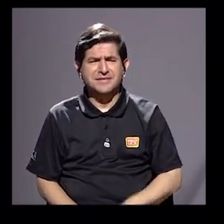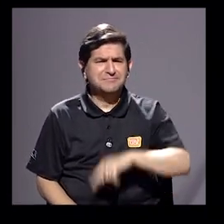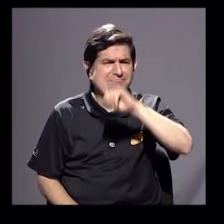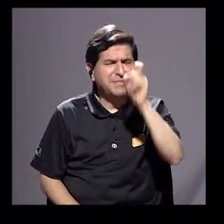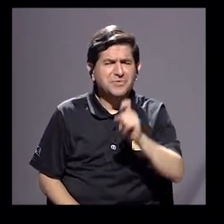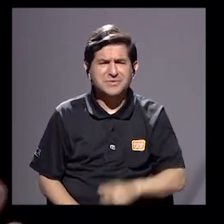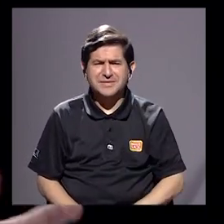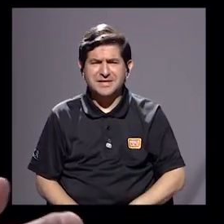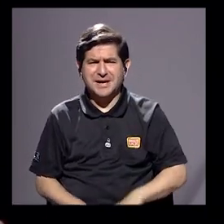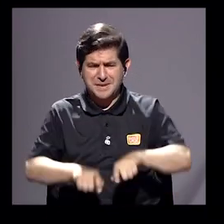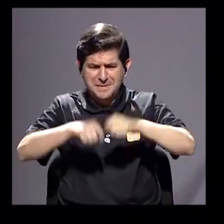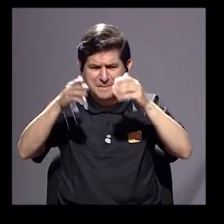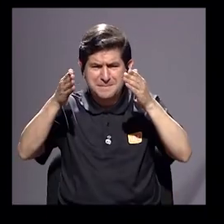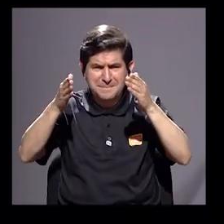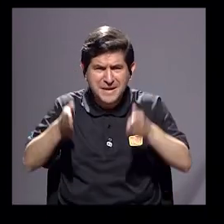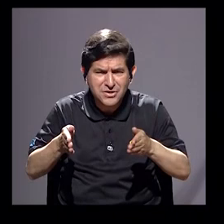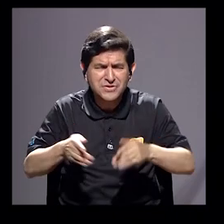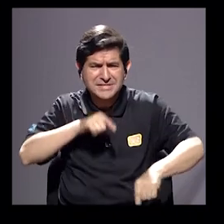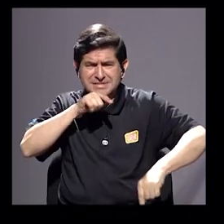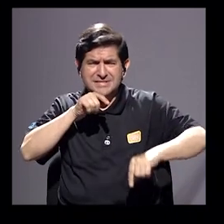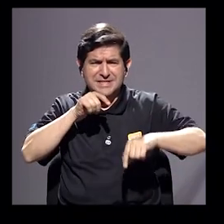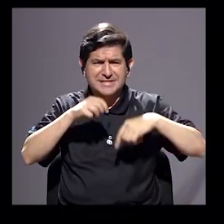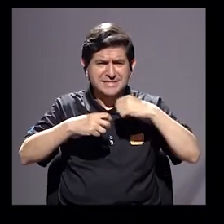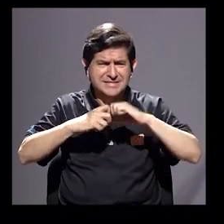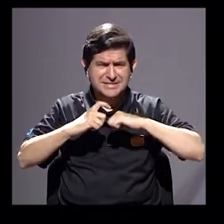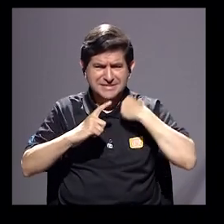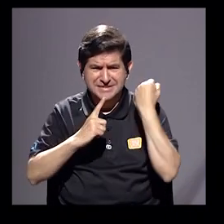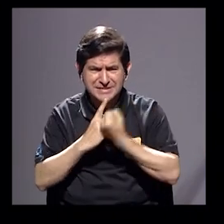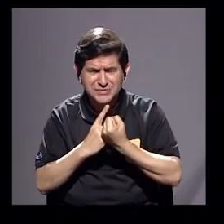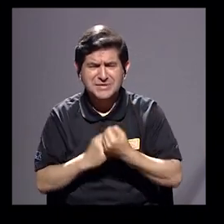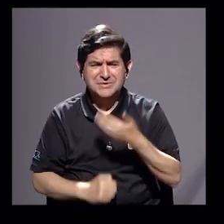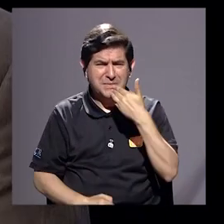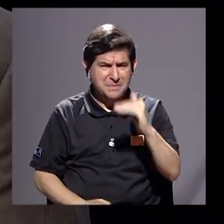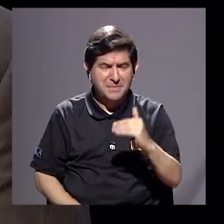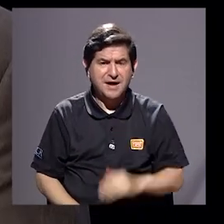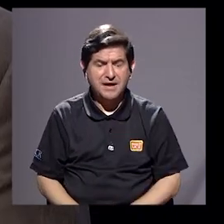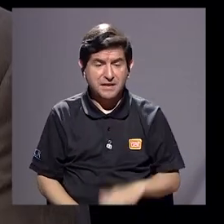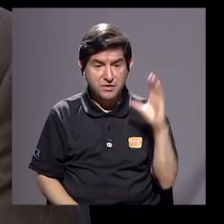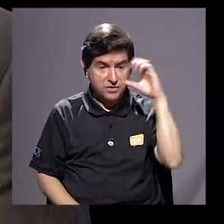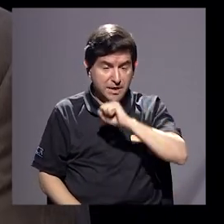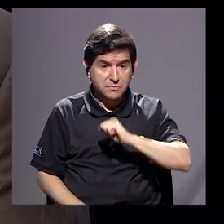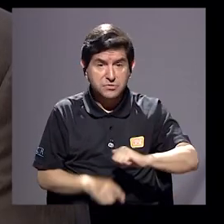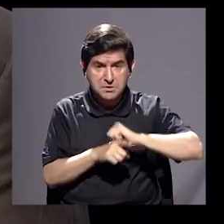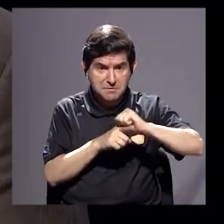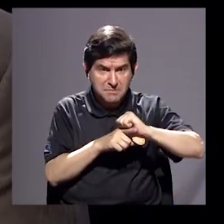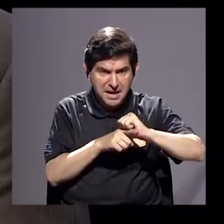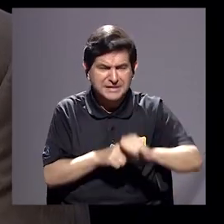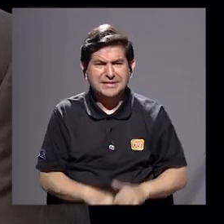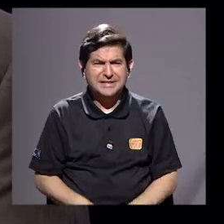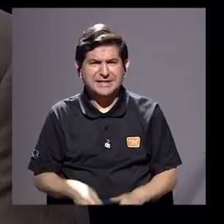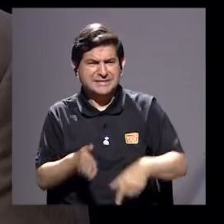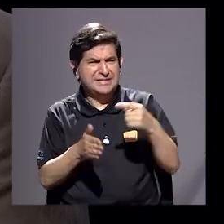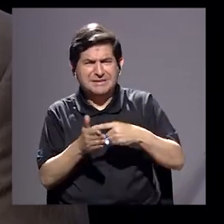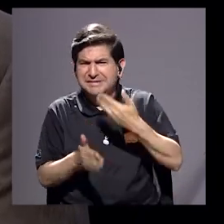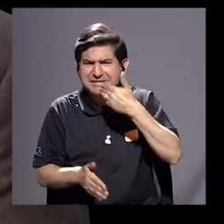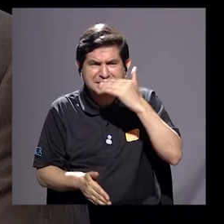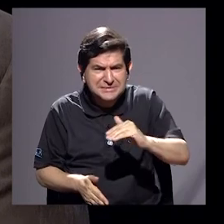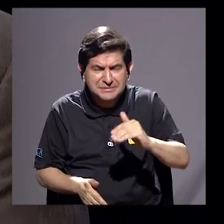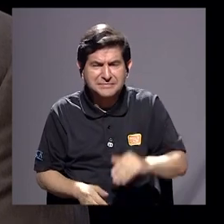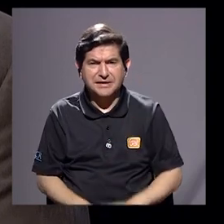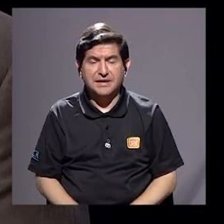periodismo porque encontramos muy malas prácticas pero también algunas donde se identifica la mala fe pero digo siempre estaba en